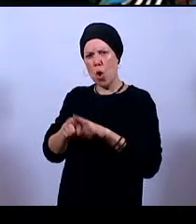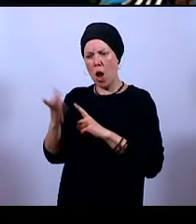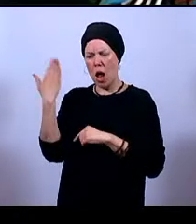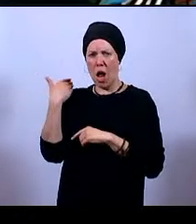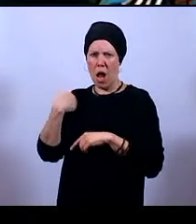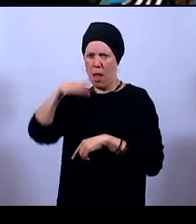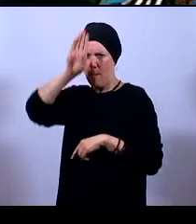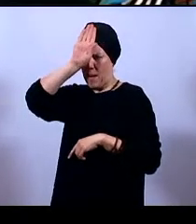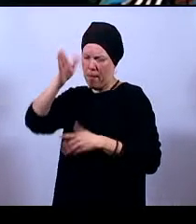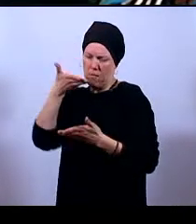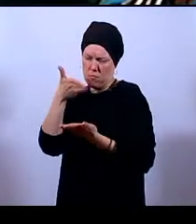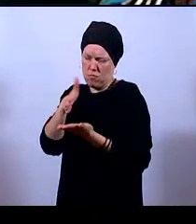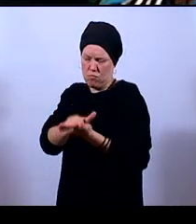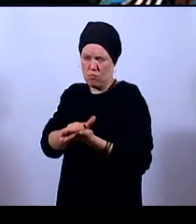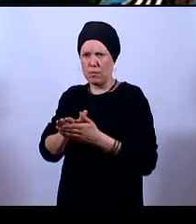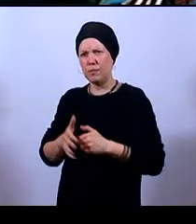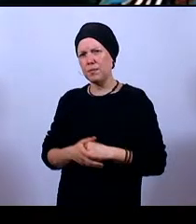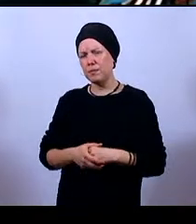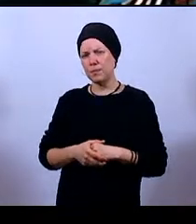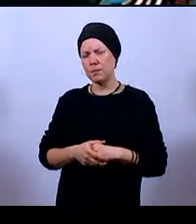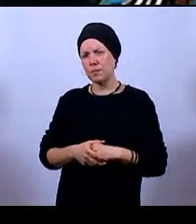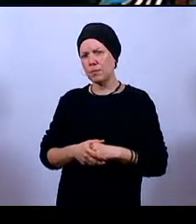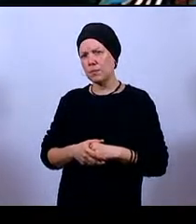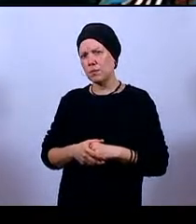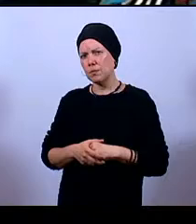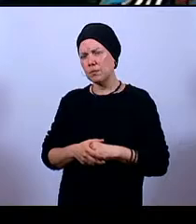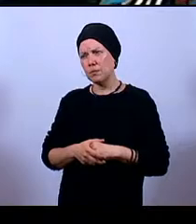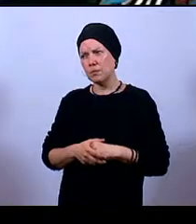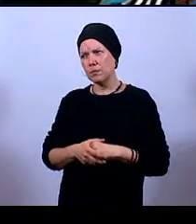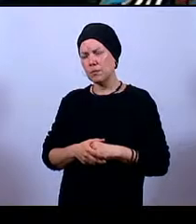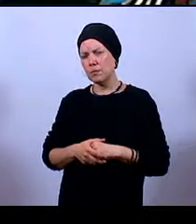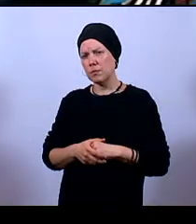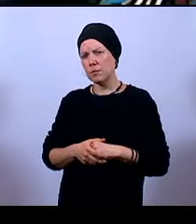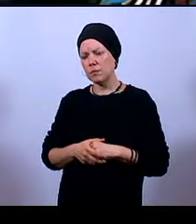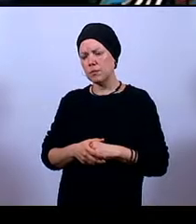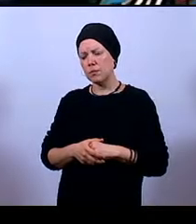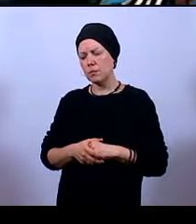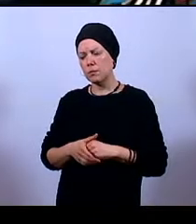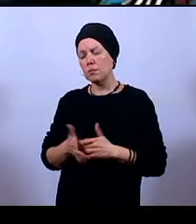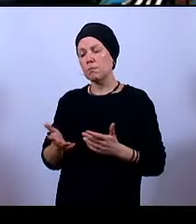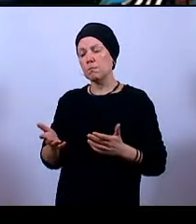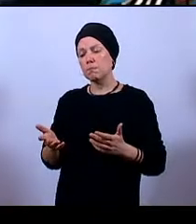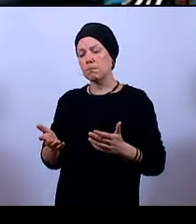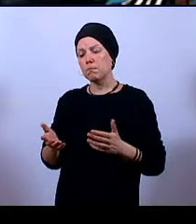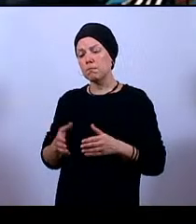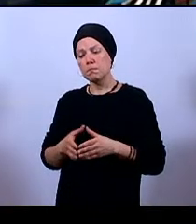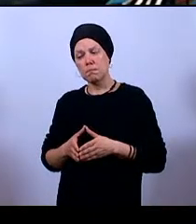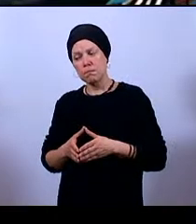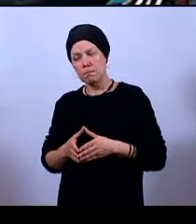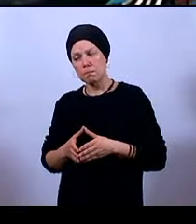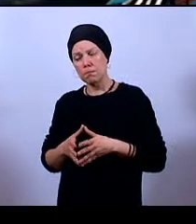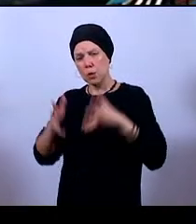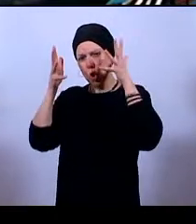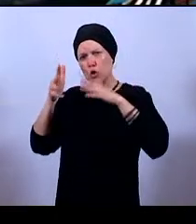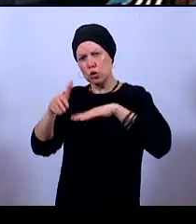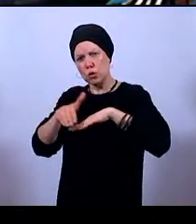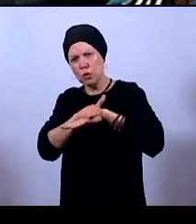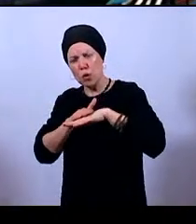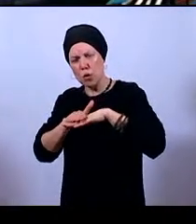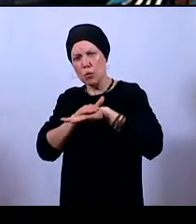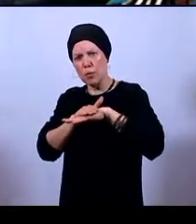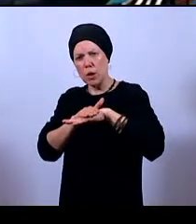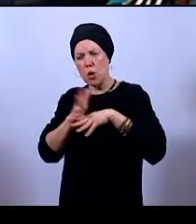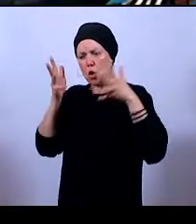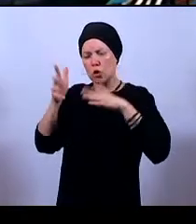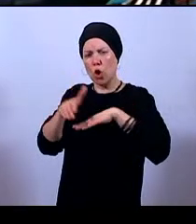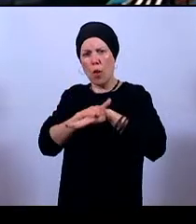Papa Francisco, porque no teníamos declaraciones a cámara. También se prevé que hoy en Consejo de